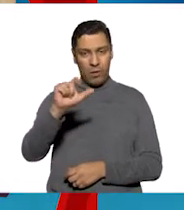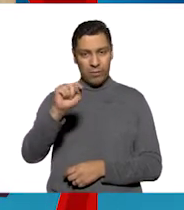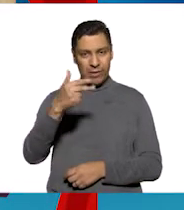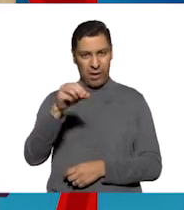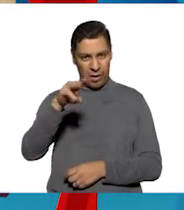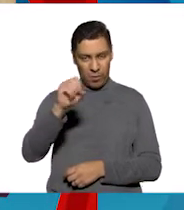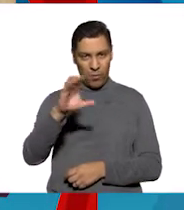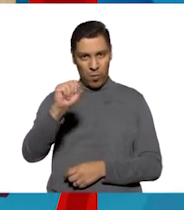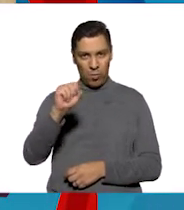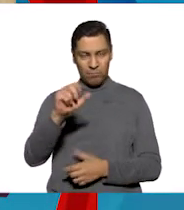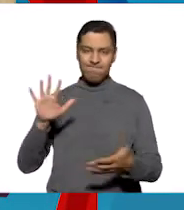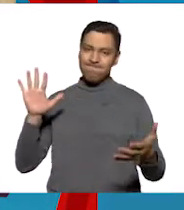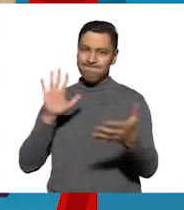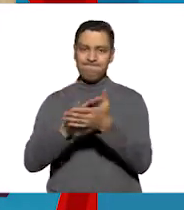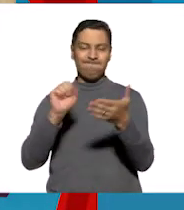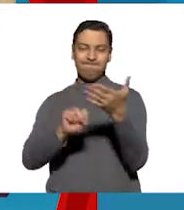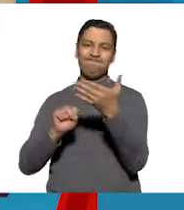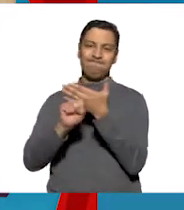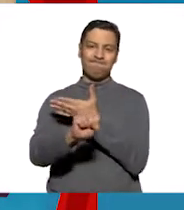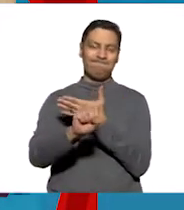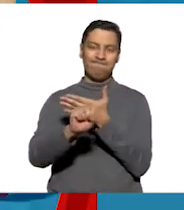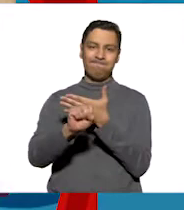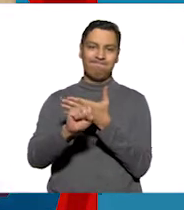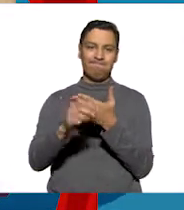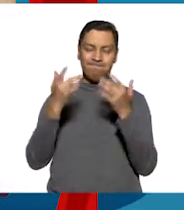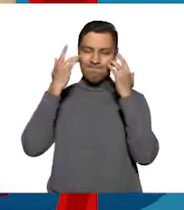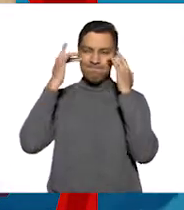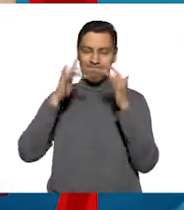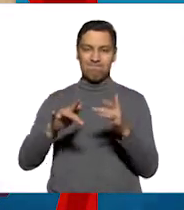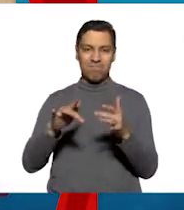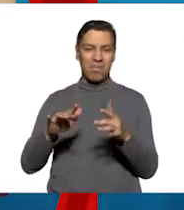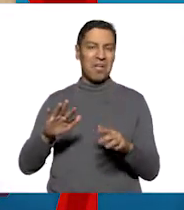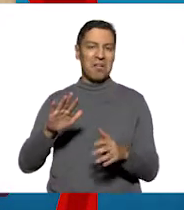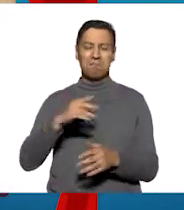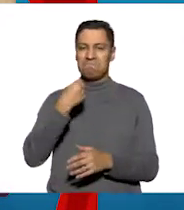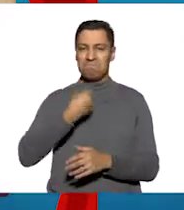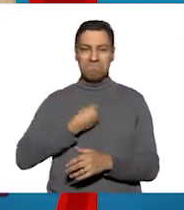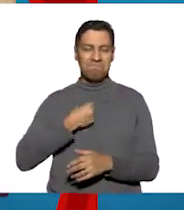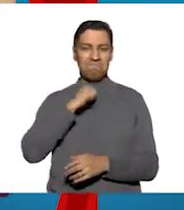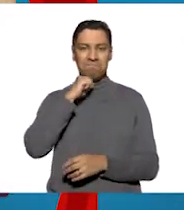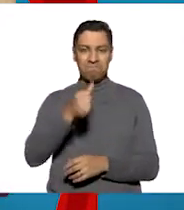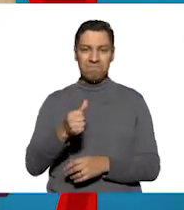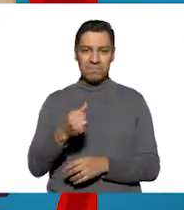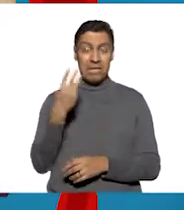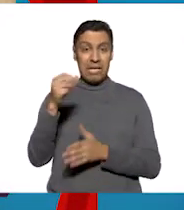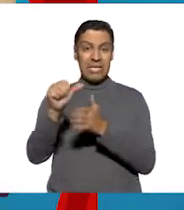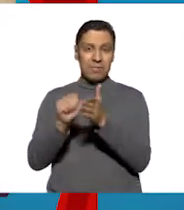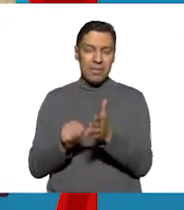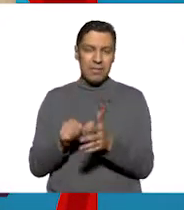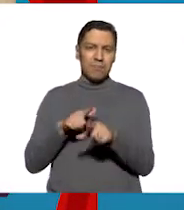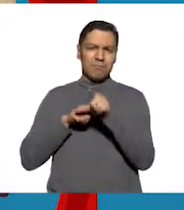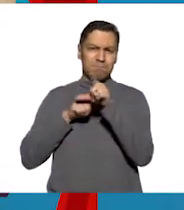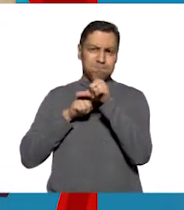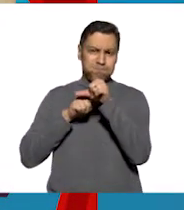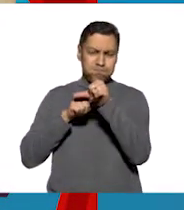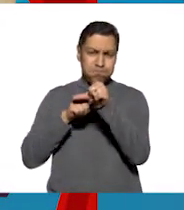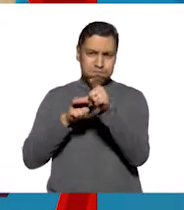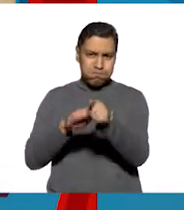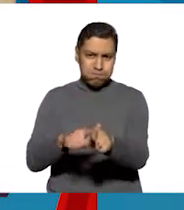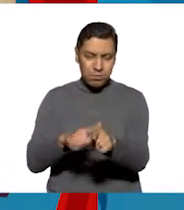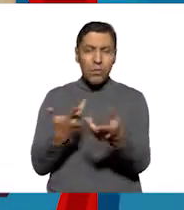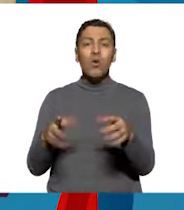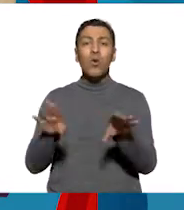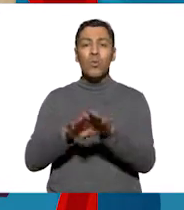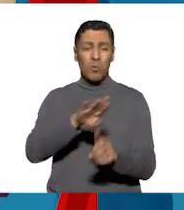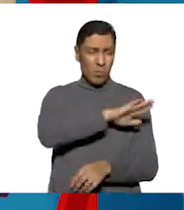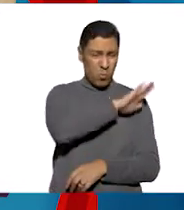con la consecuente rendición. En los casi 3 meses que duró el sitio, se calcula que murieron más de